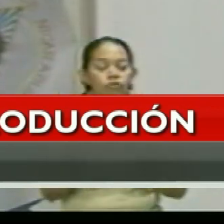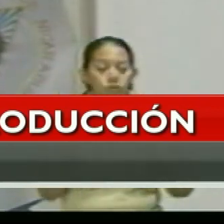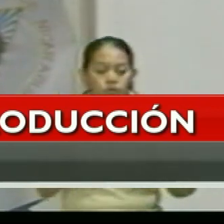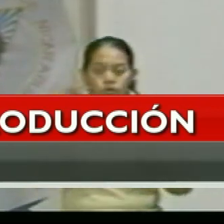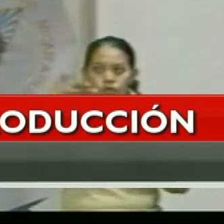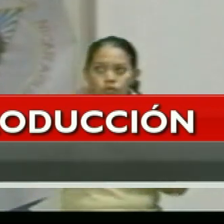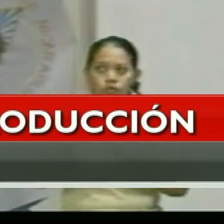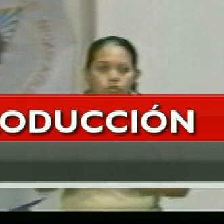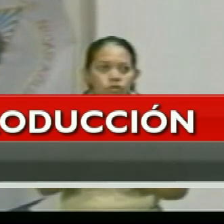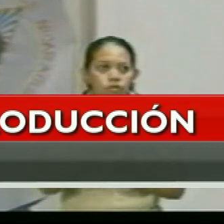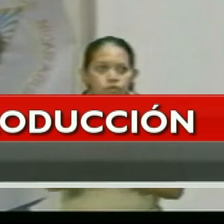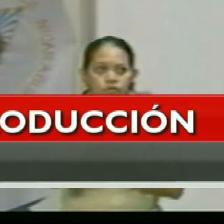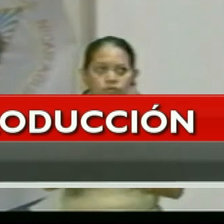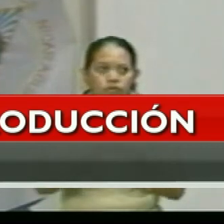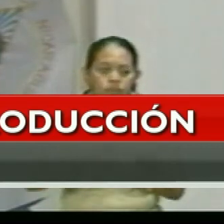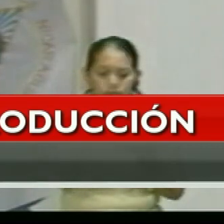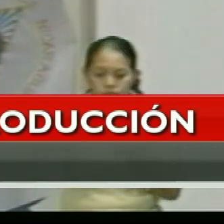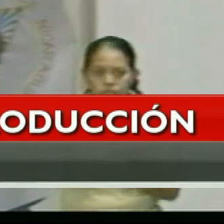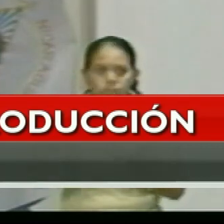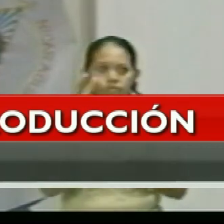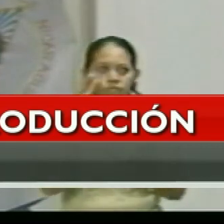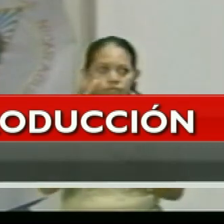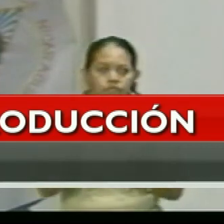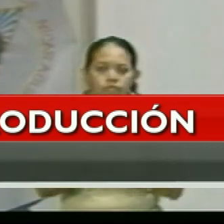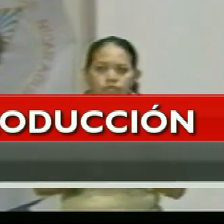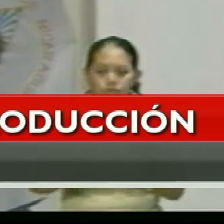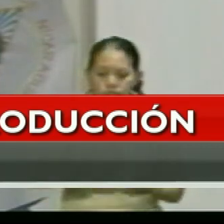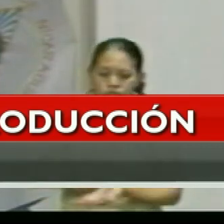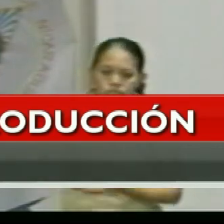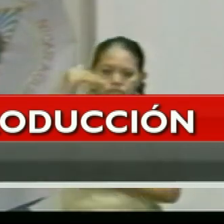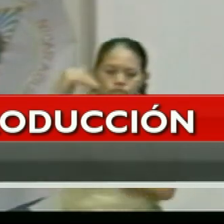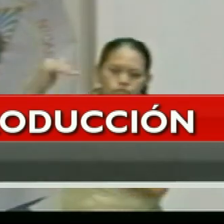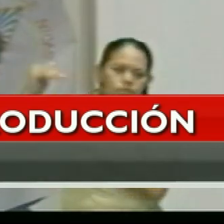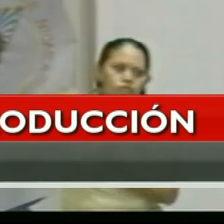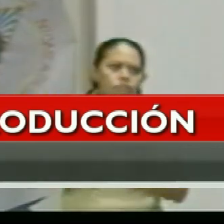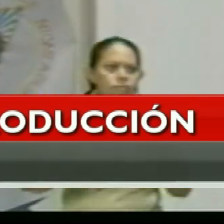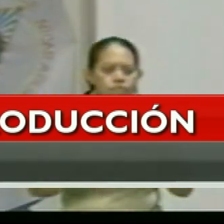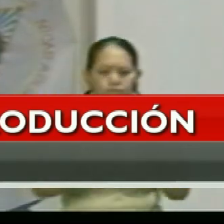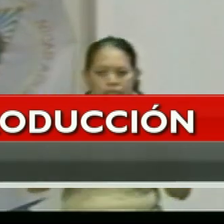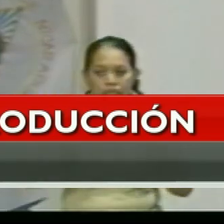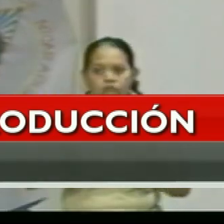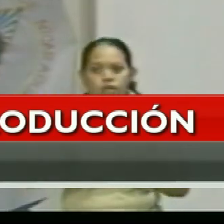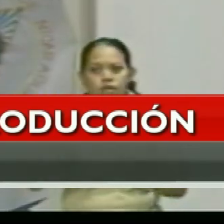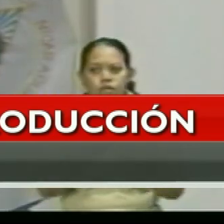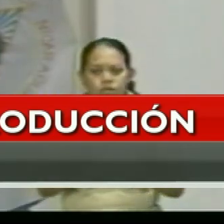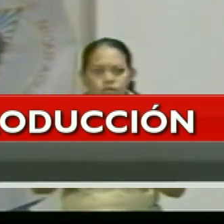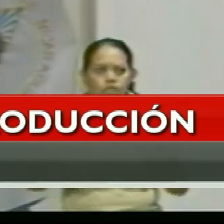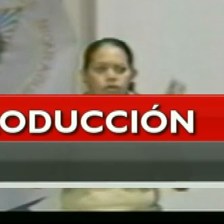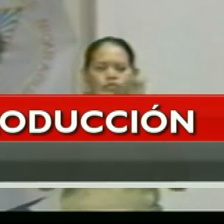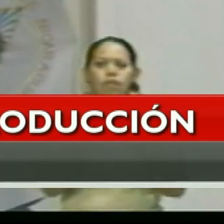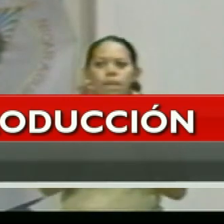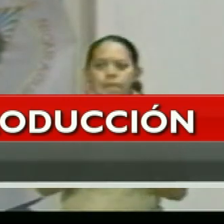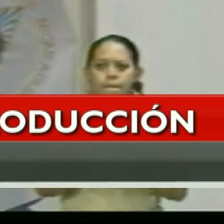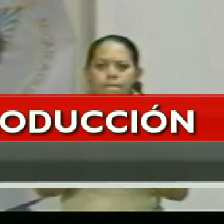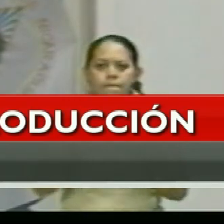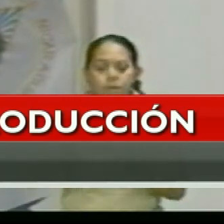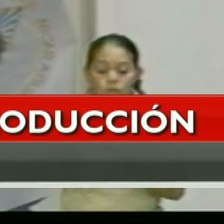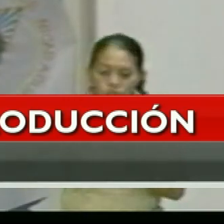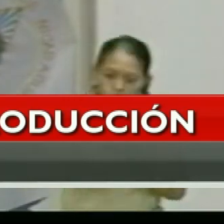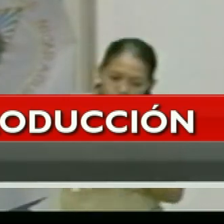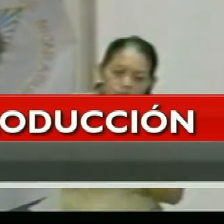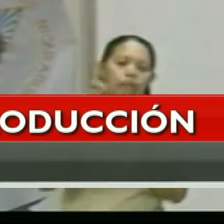objetivos son los centrales: incrementar y diversificar la canasta de exportación de bienes agropecuarios, especialmente aquellos provenientes de la producción de pequeños y medianos